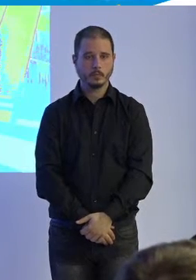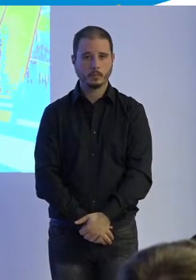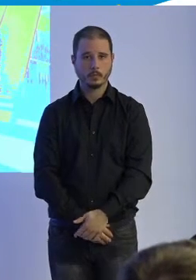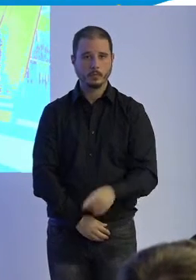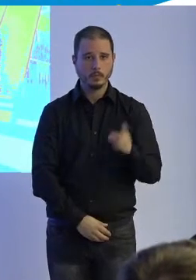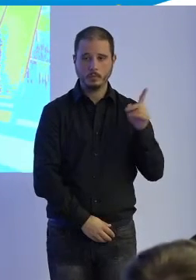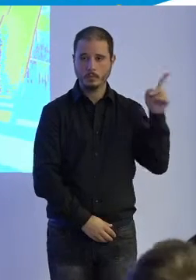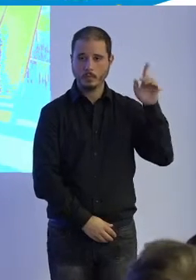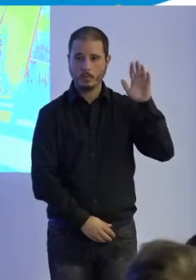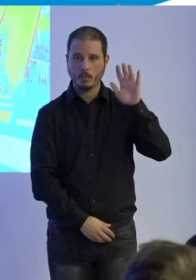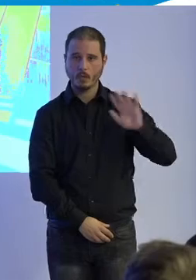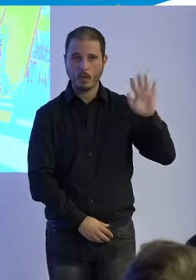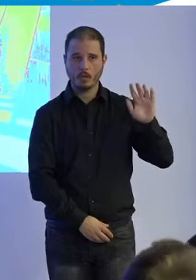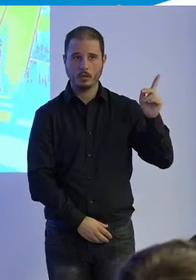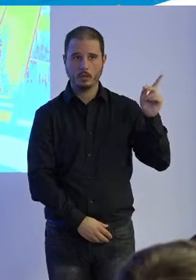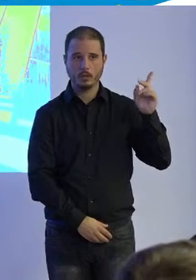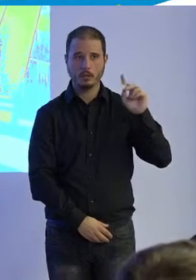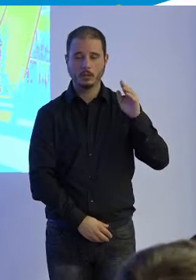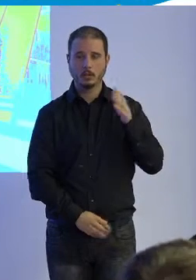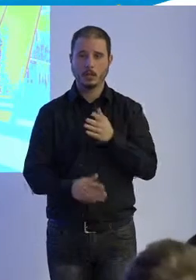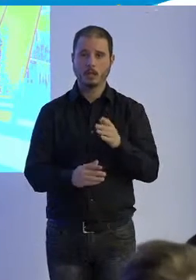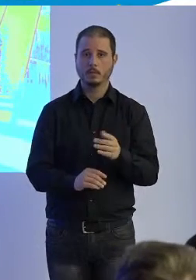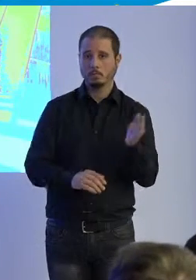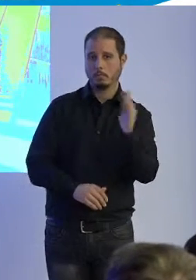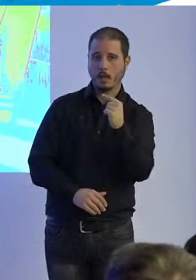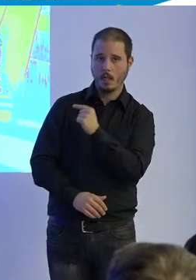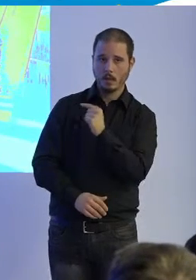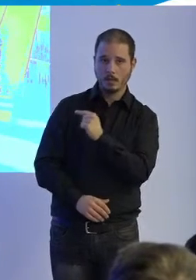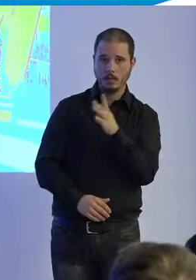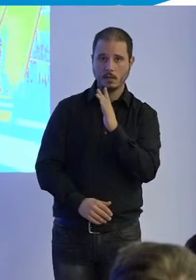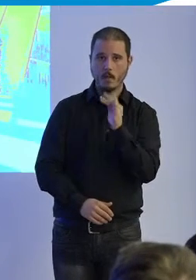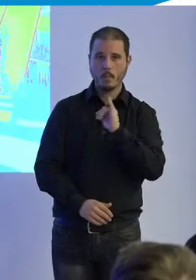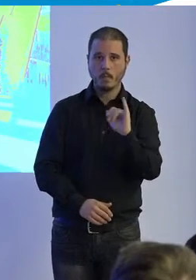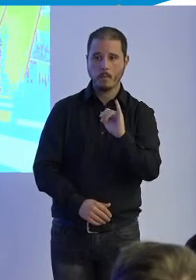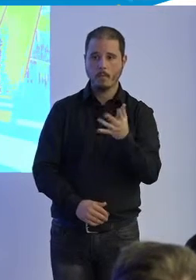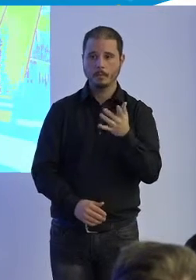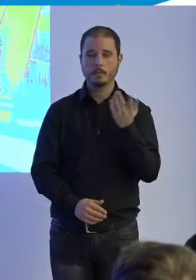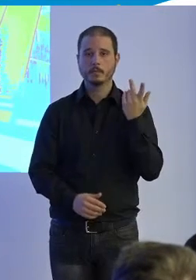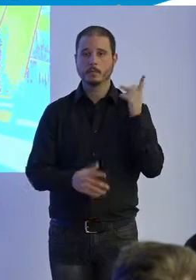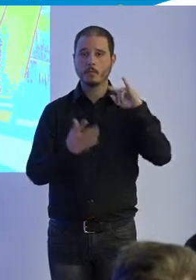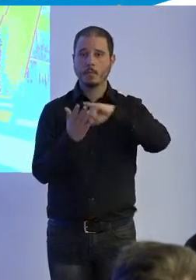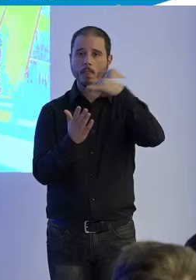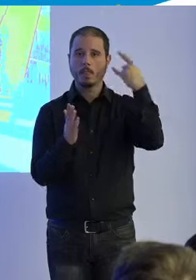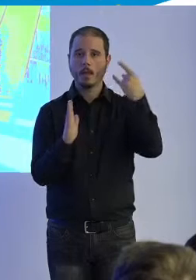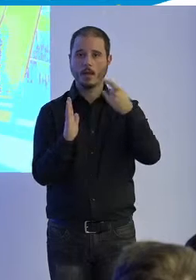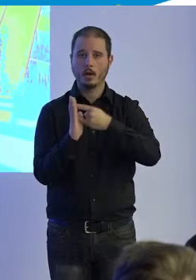está en esta zona de aquí, en la zona de la derecha, son lo que se llaman tecnologías que ya están en